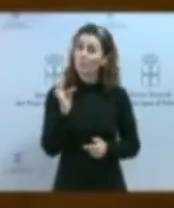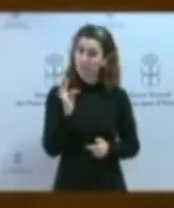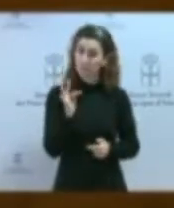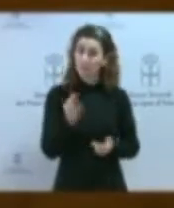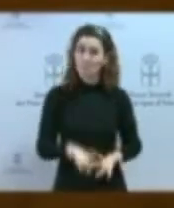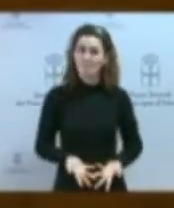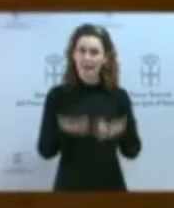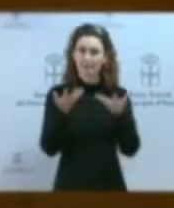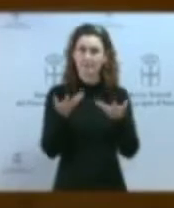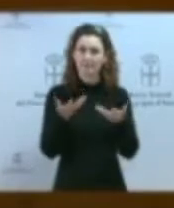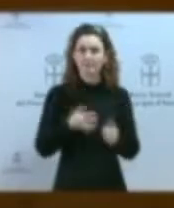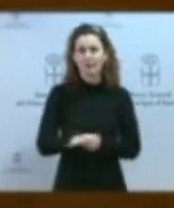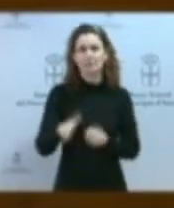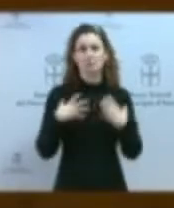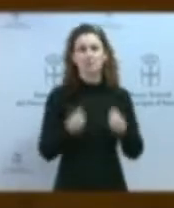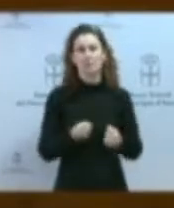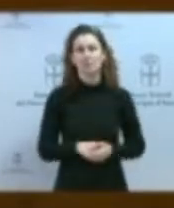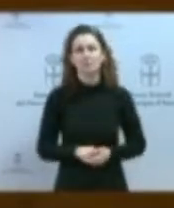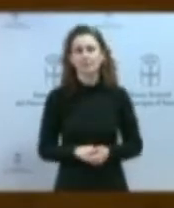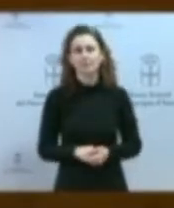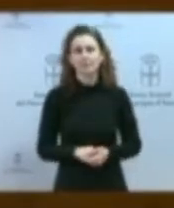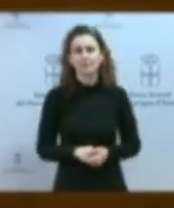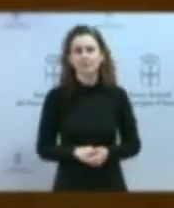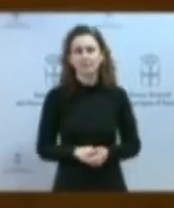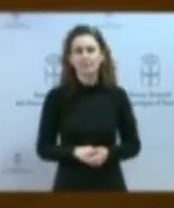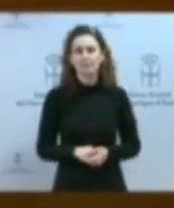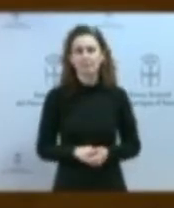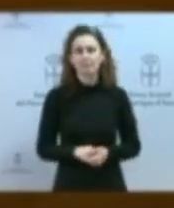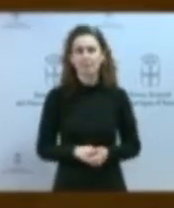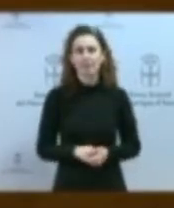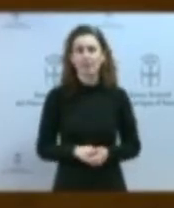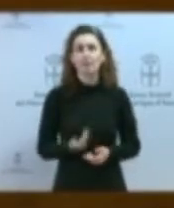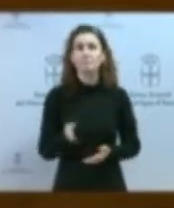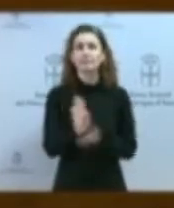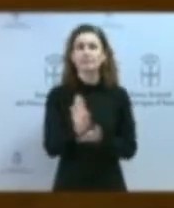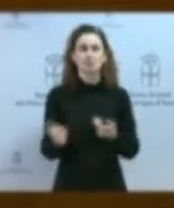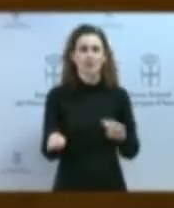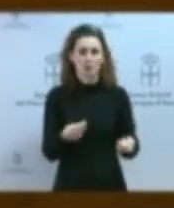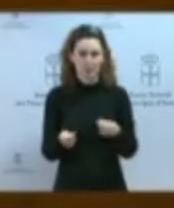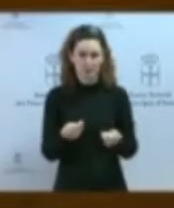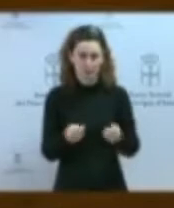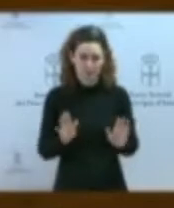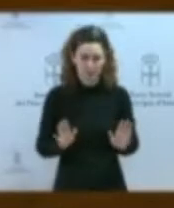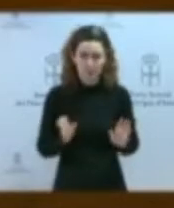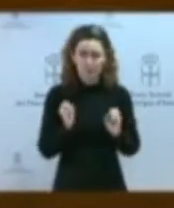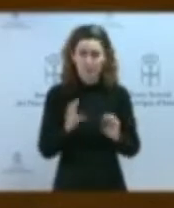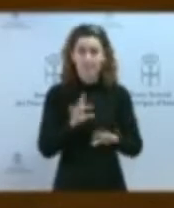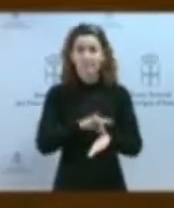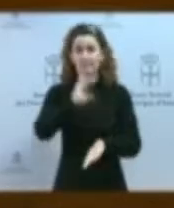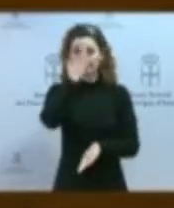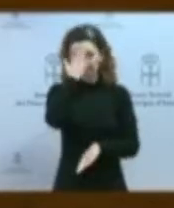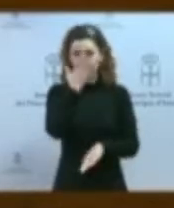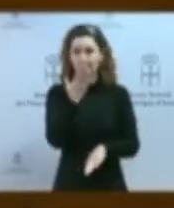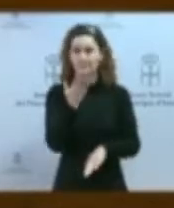¿no? Ahí planteamos varios debes en la negociación. Atención primaria. Tenemos que incrementar aún más la